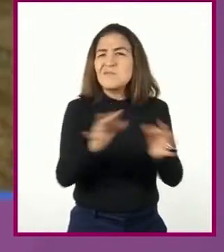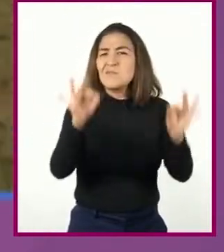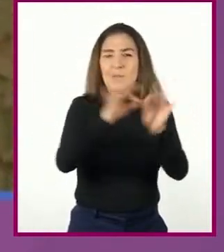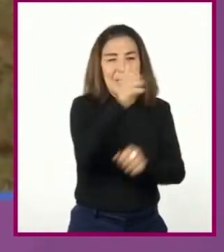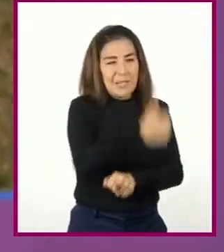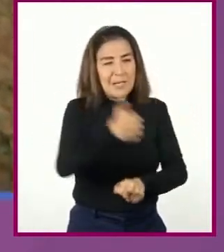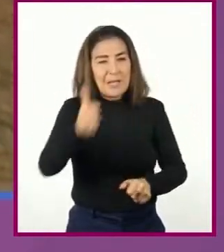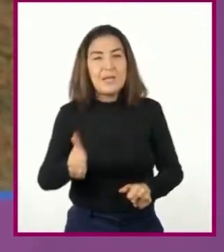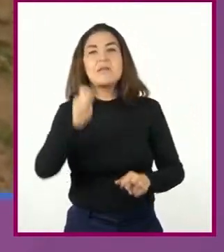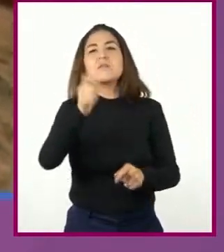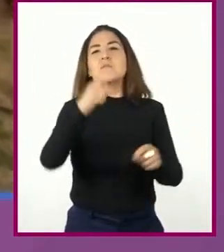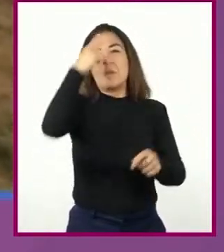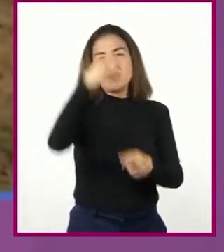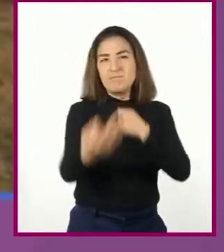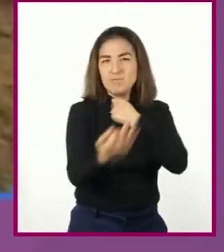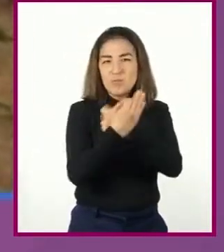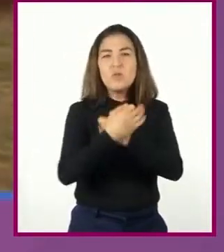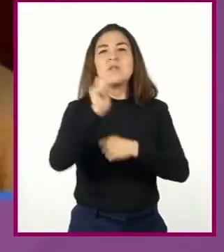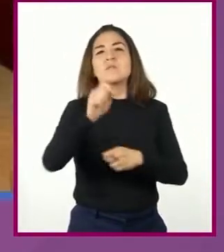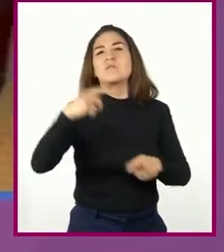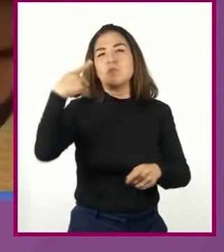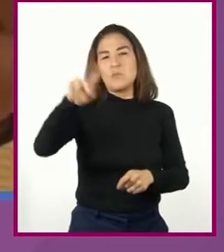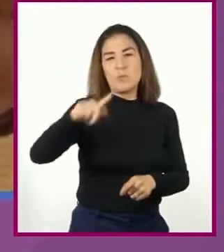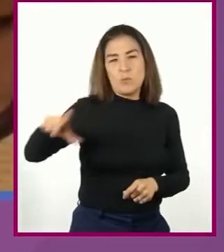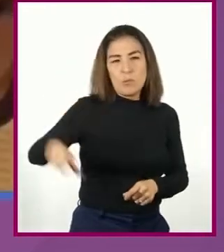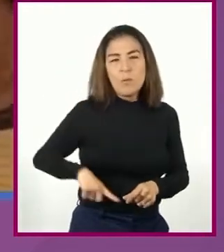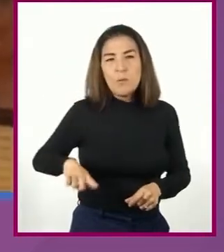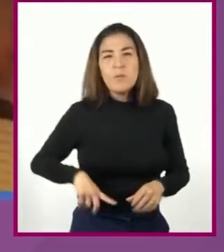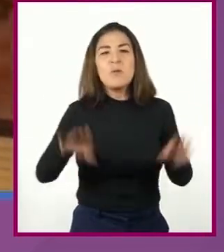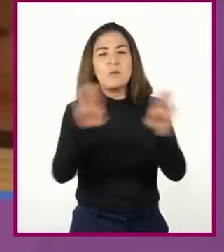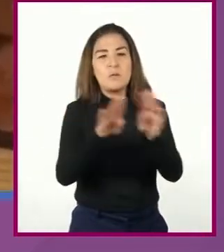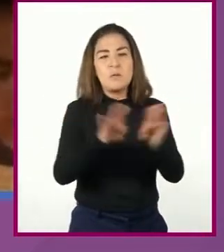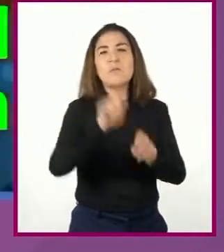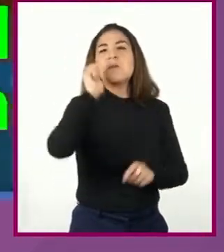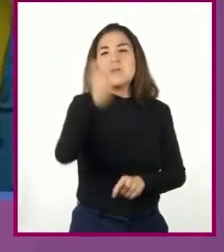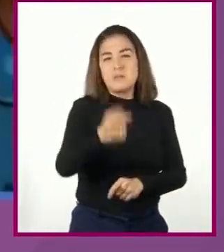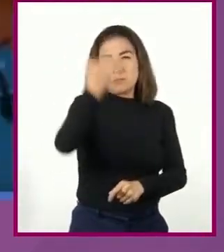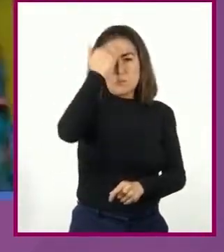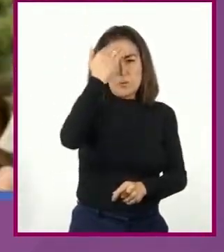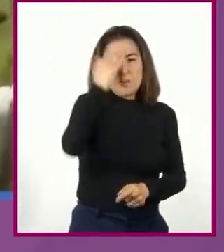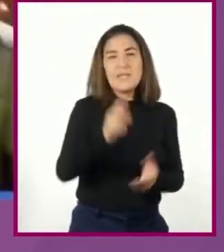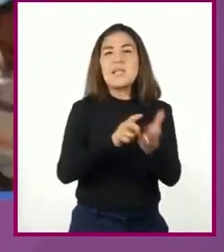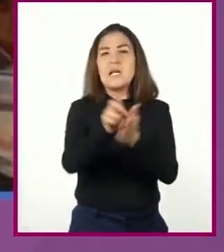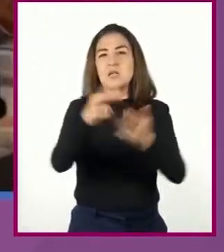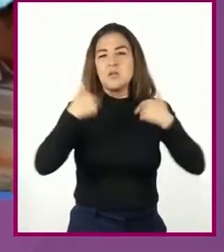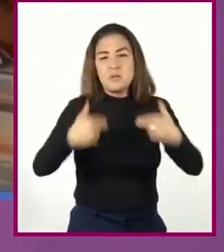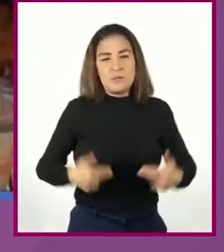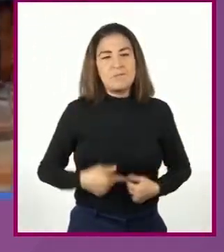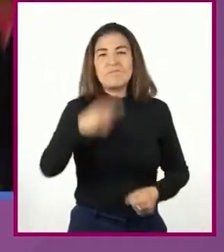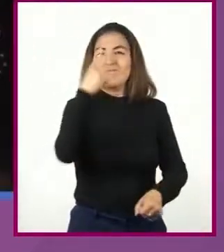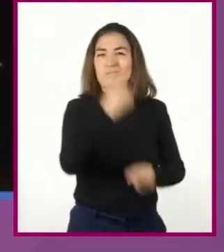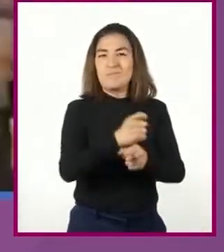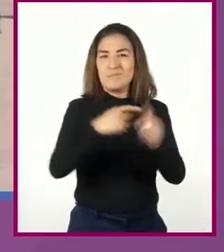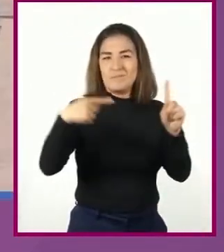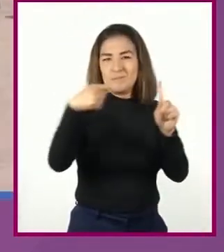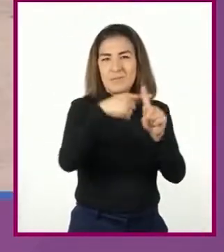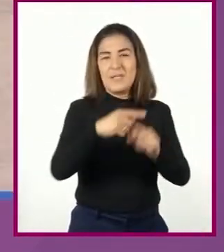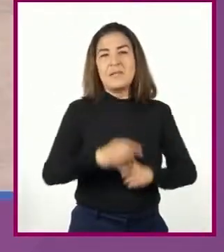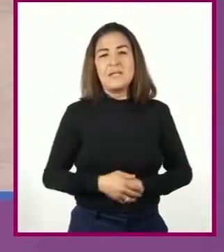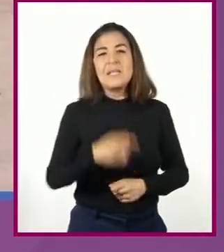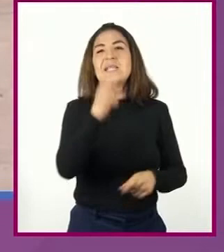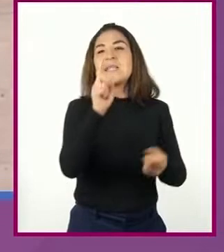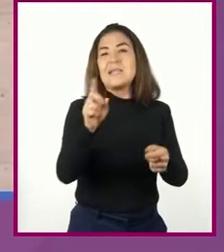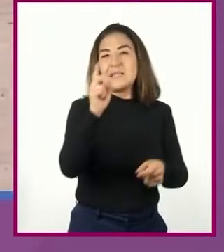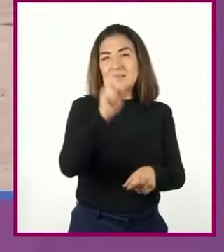para defenderse del poder que tiene el Estado y son conocidos como derechos humanos de primera generación.